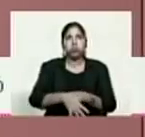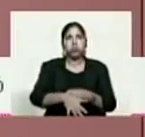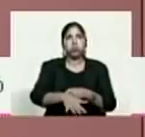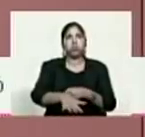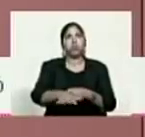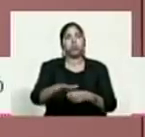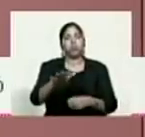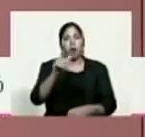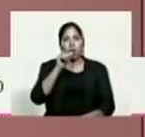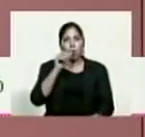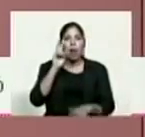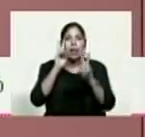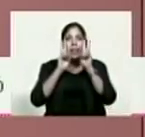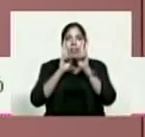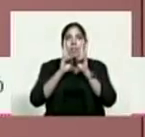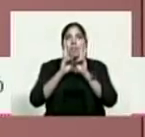potable.